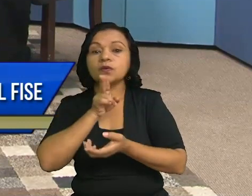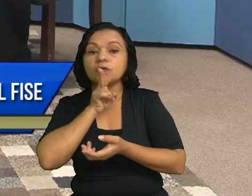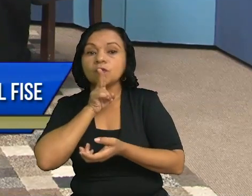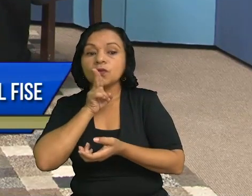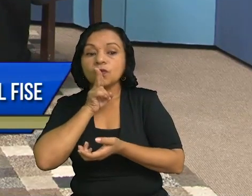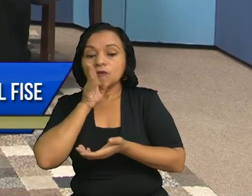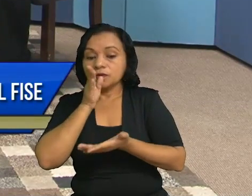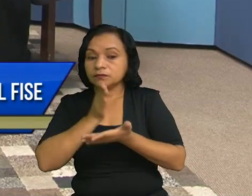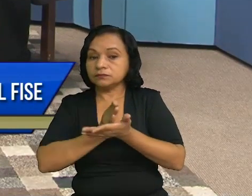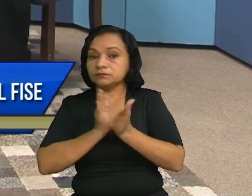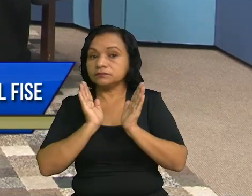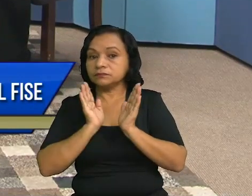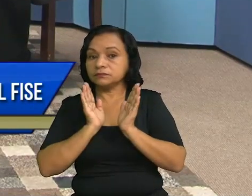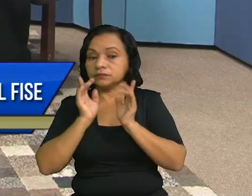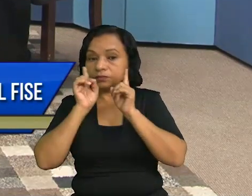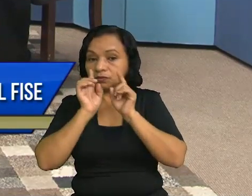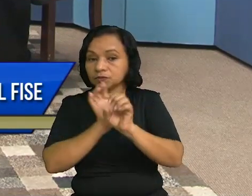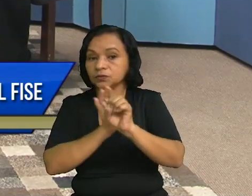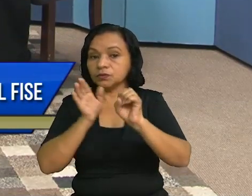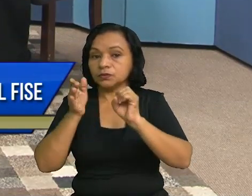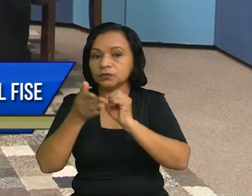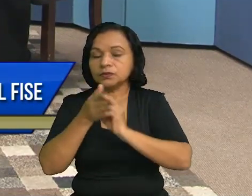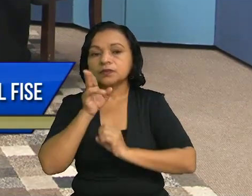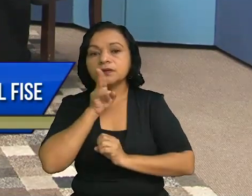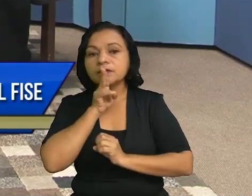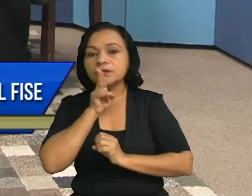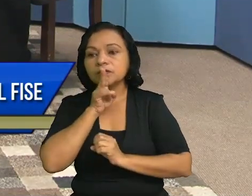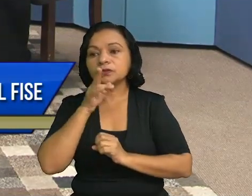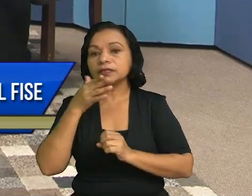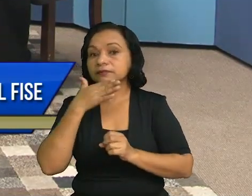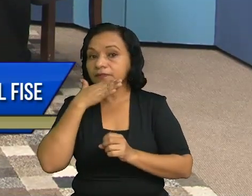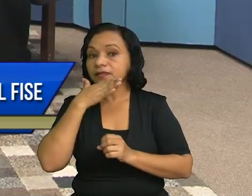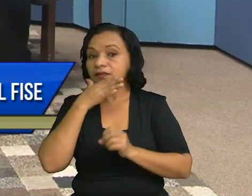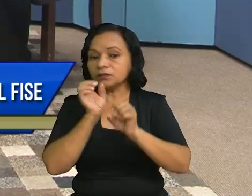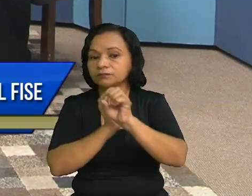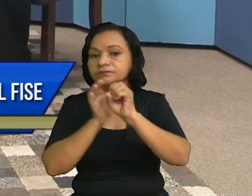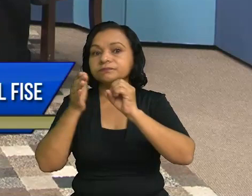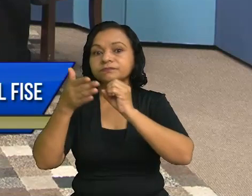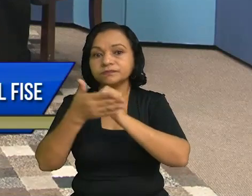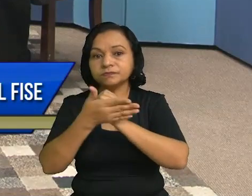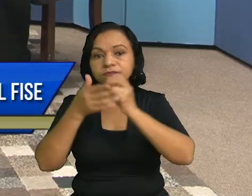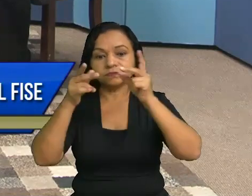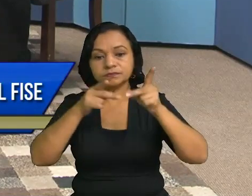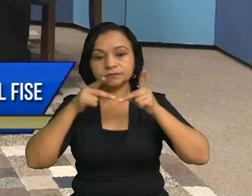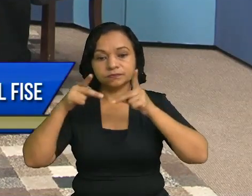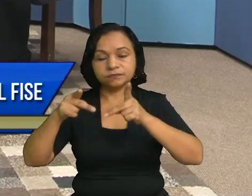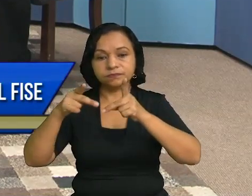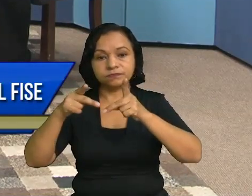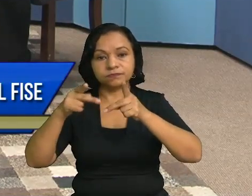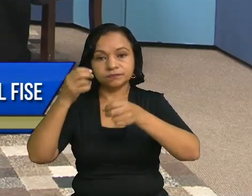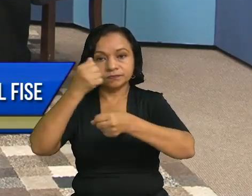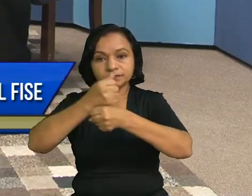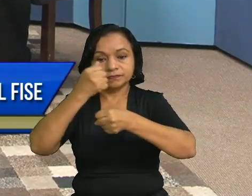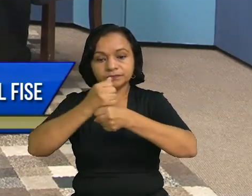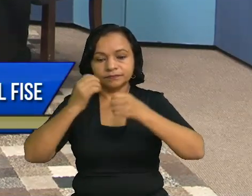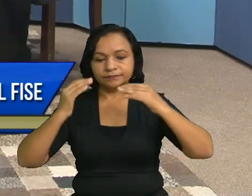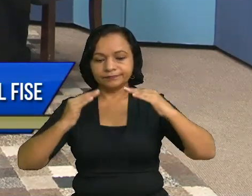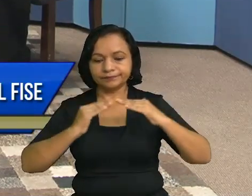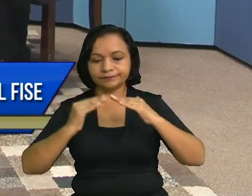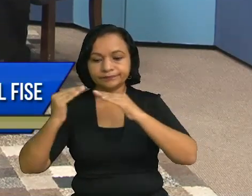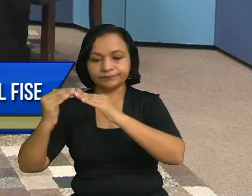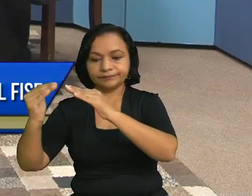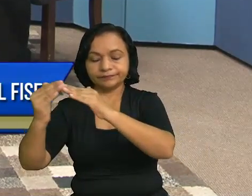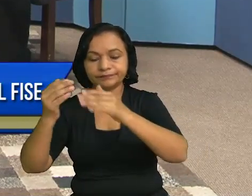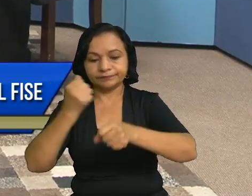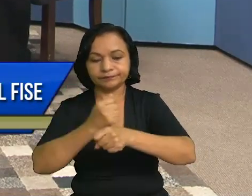ellos tomaron las medidas en honduras la situación fue más complicada el personal tuvo que irse a trabajar desde su casa igual